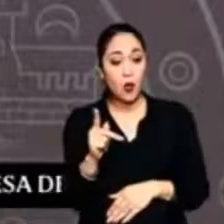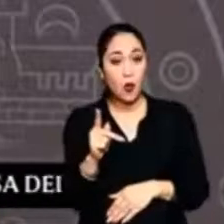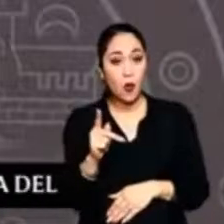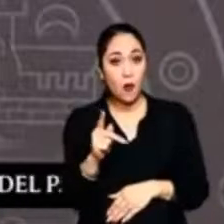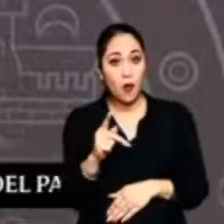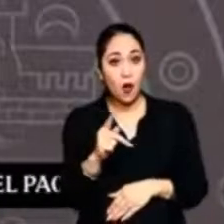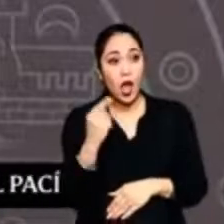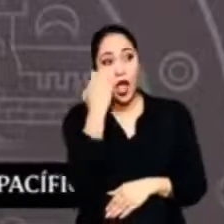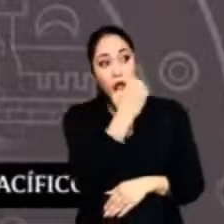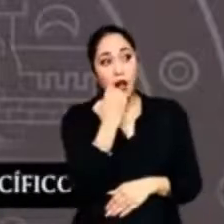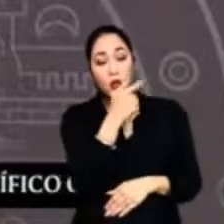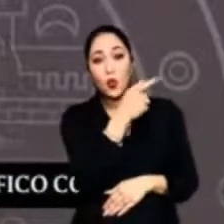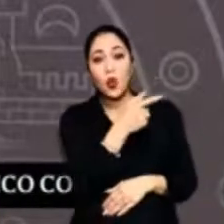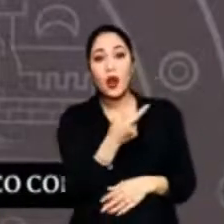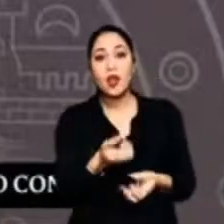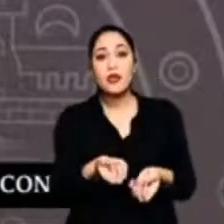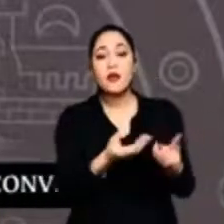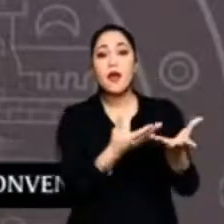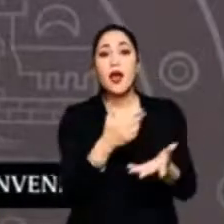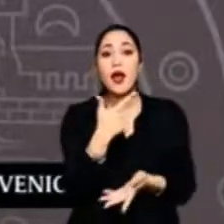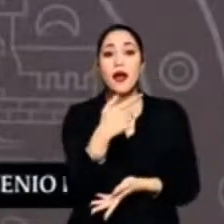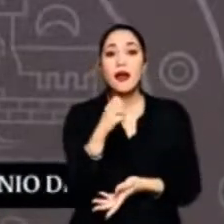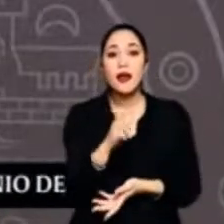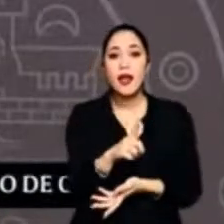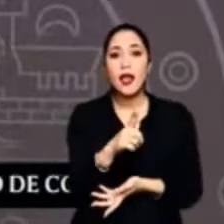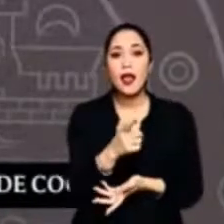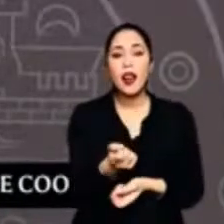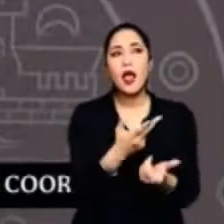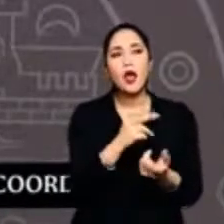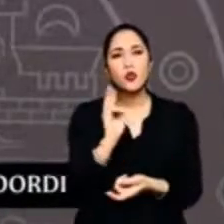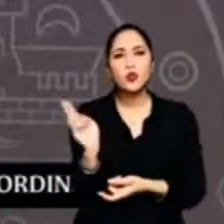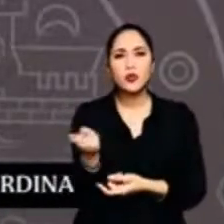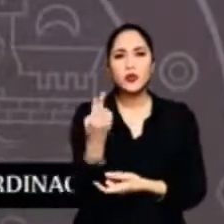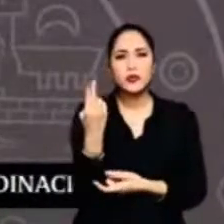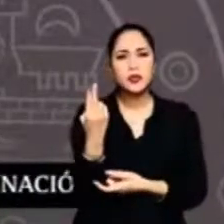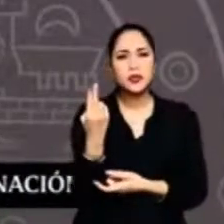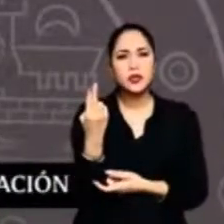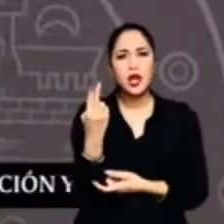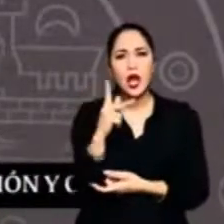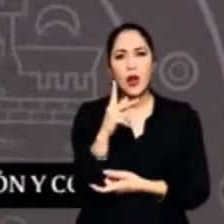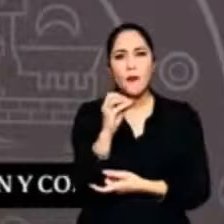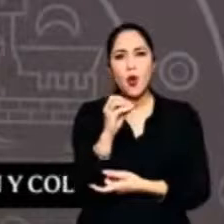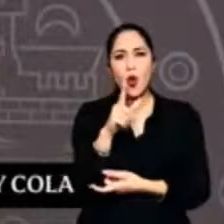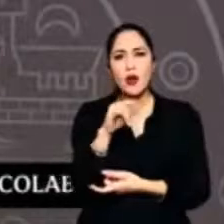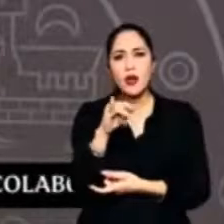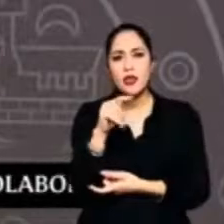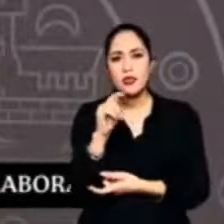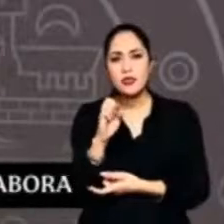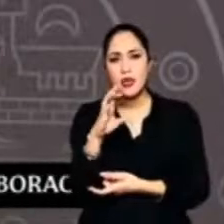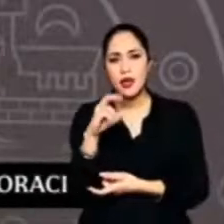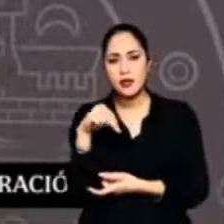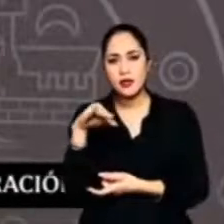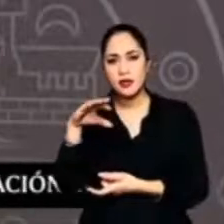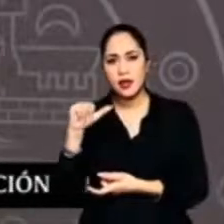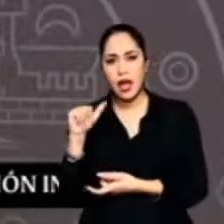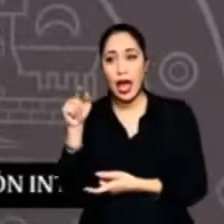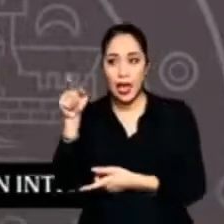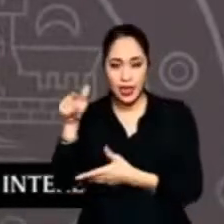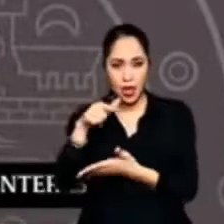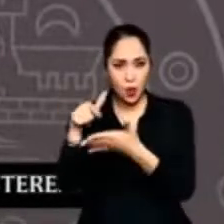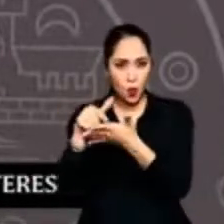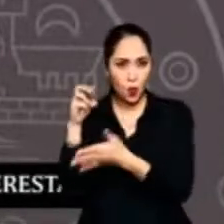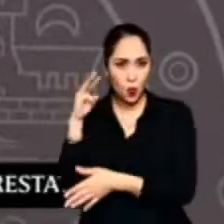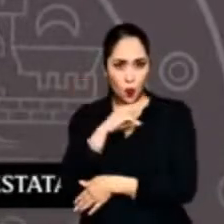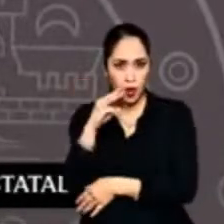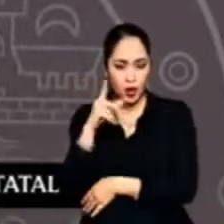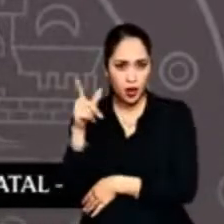escuelas. Necesitamos ver, la Universidad, la Politécnica en Mazatlán, la Universidad Politécnica, el rector me